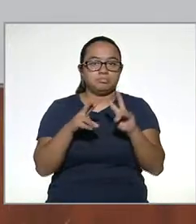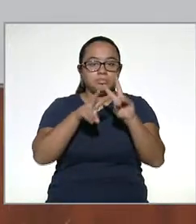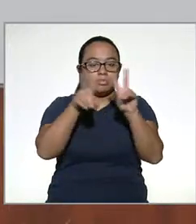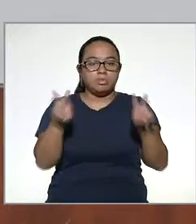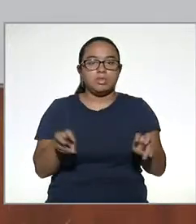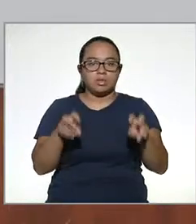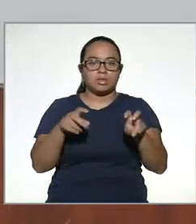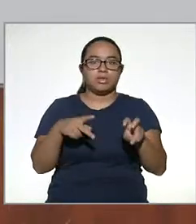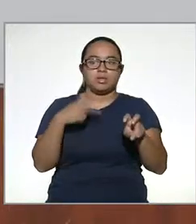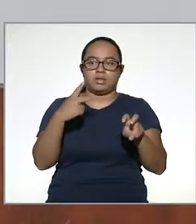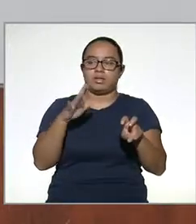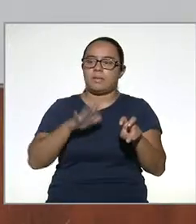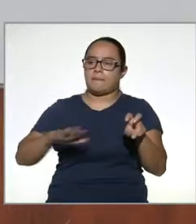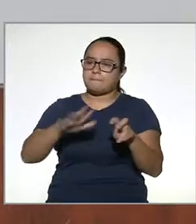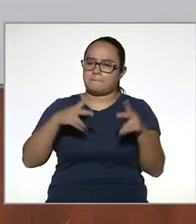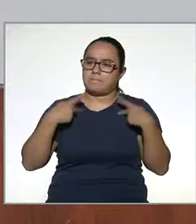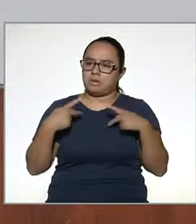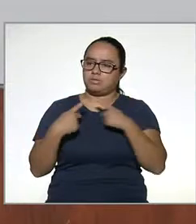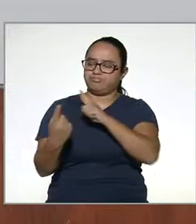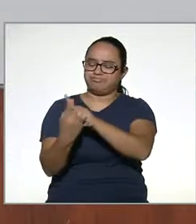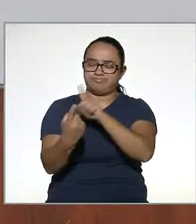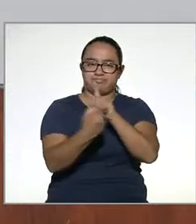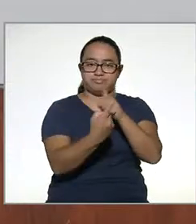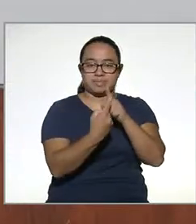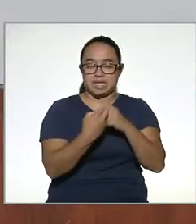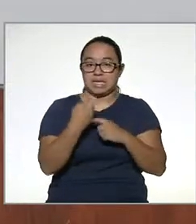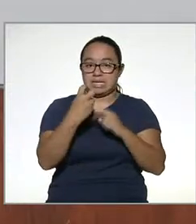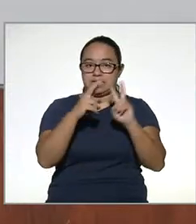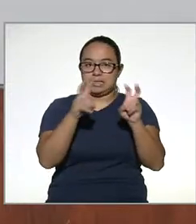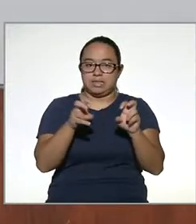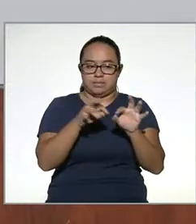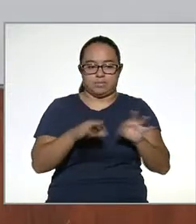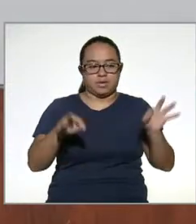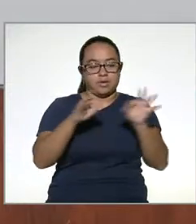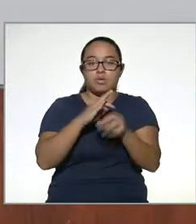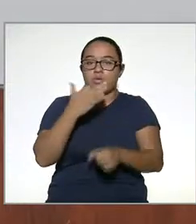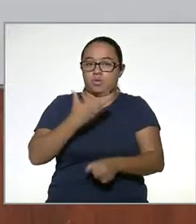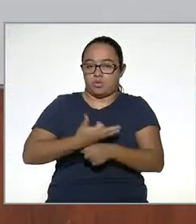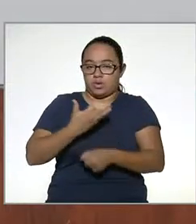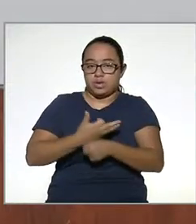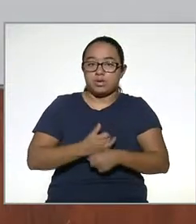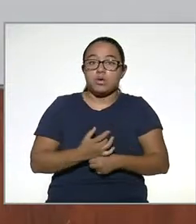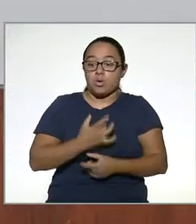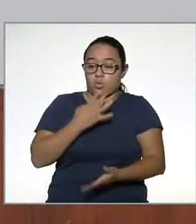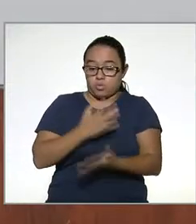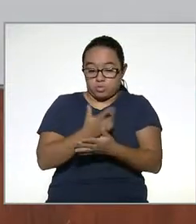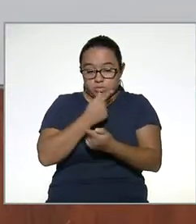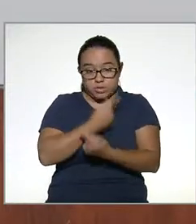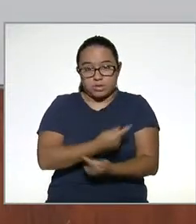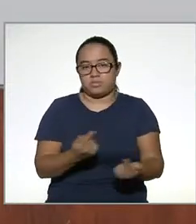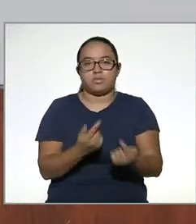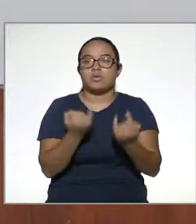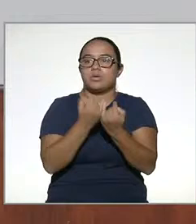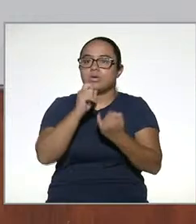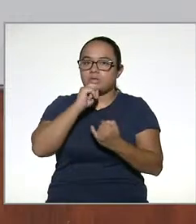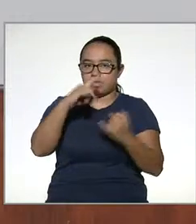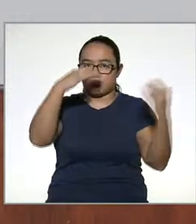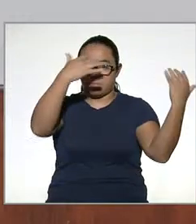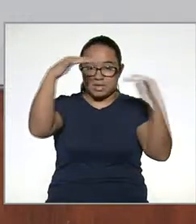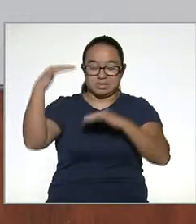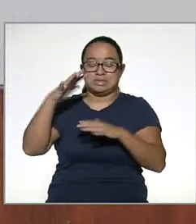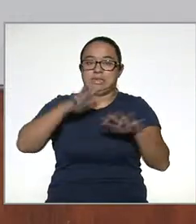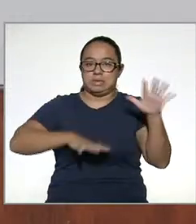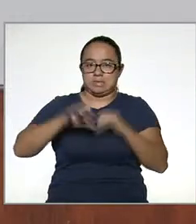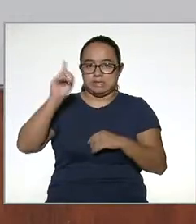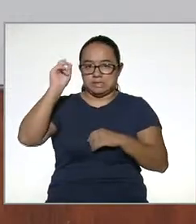tema de la socialización es un tema muy importante en estos tiempos. No solamente los niños. La verdad es que los adultos también nos está